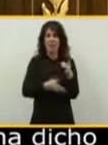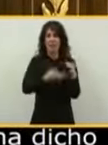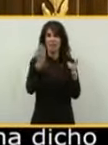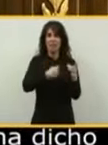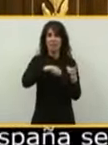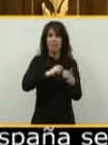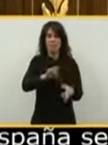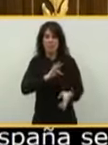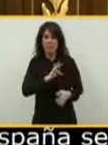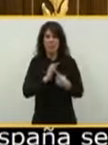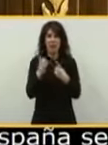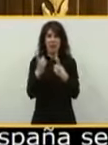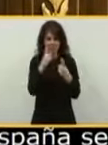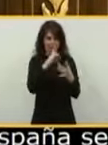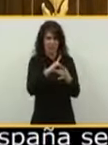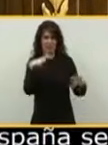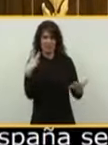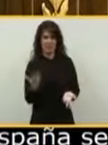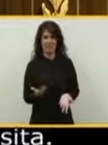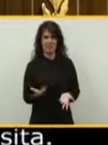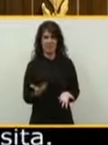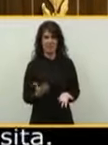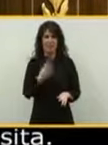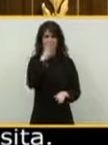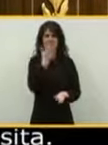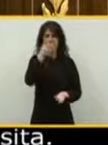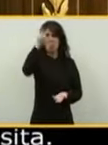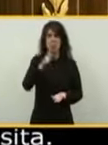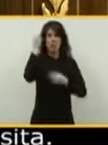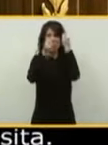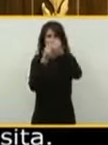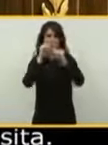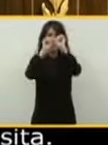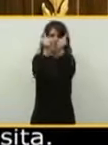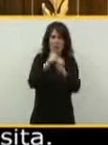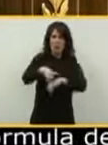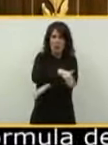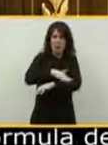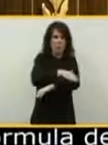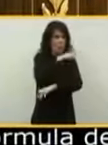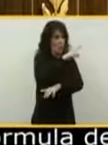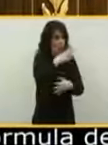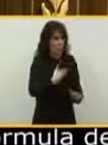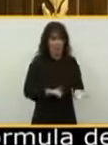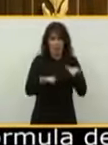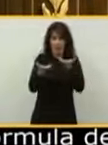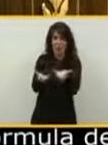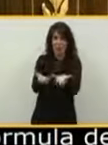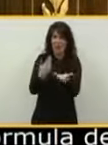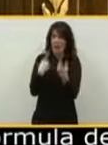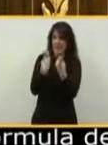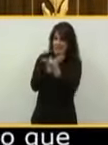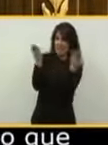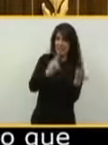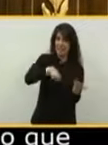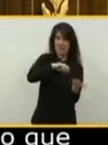España necesita. Porque si alguien piensa que la fórmula de gobierno que nos ha ofrecido es lo que precisa hoy España, o no